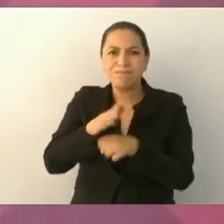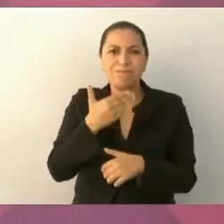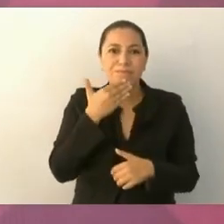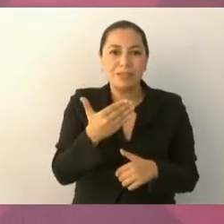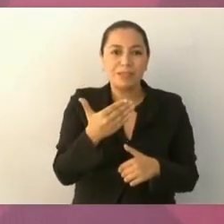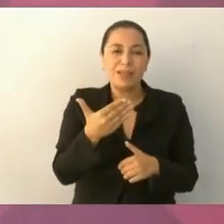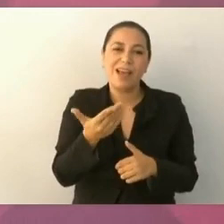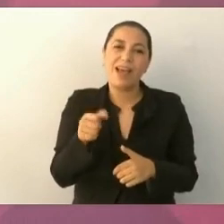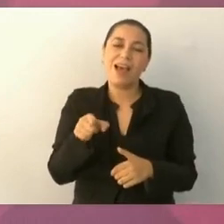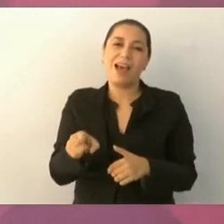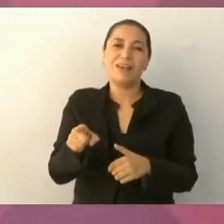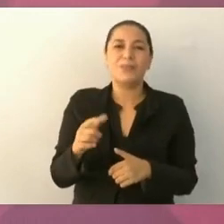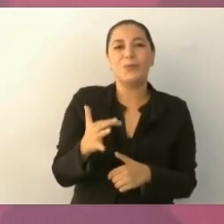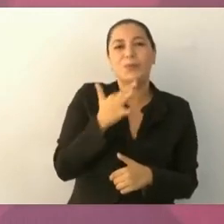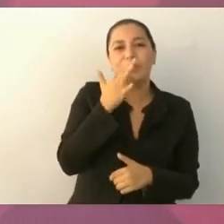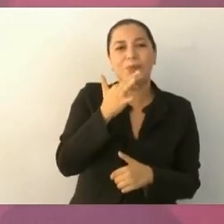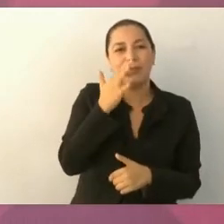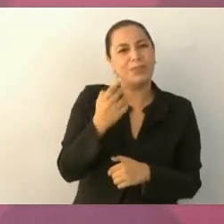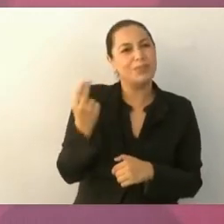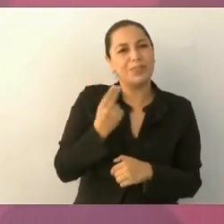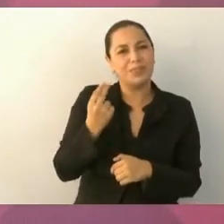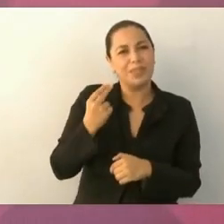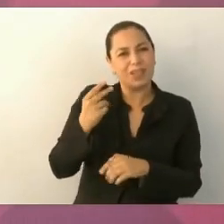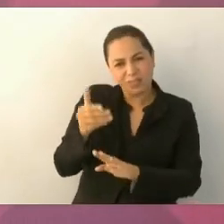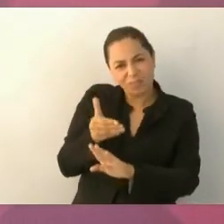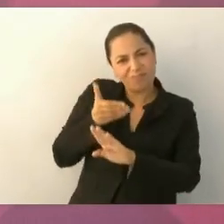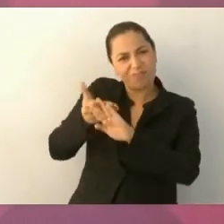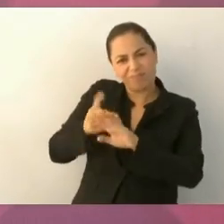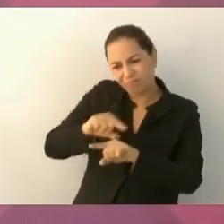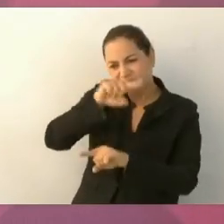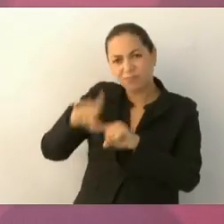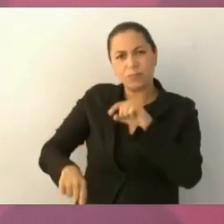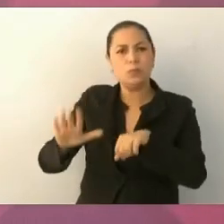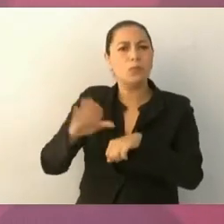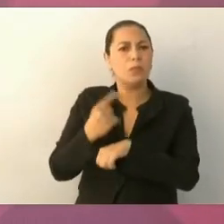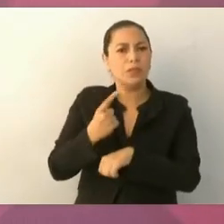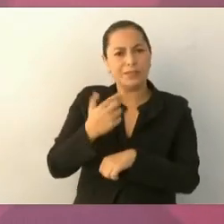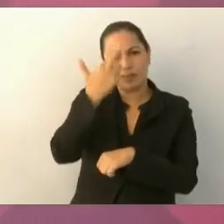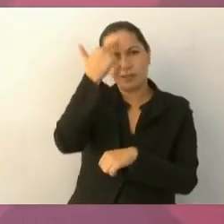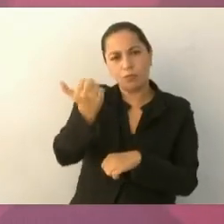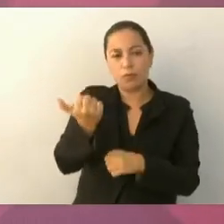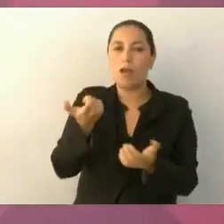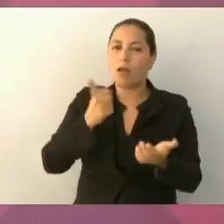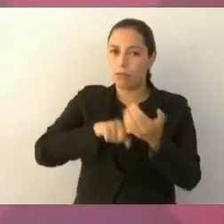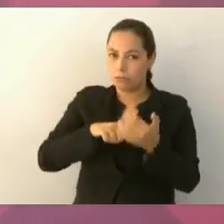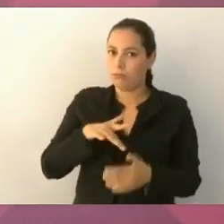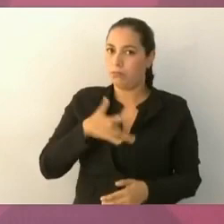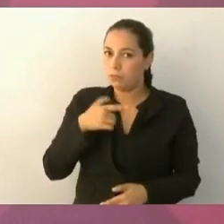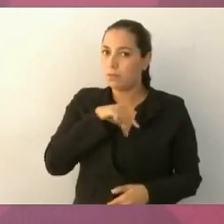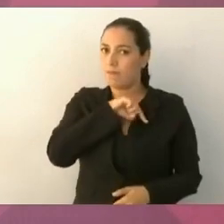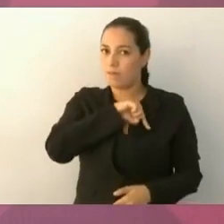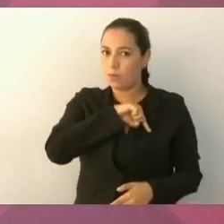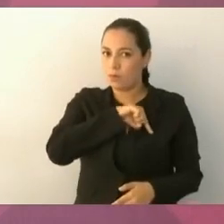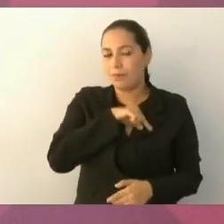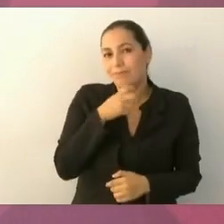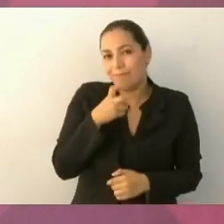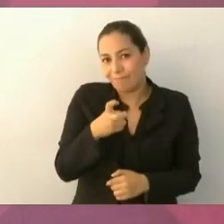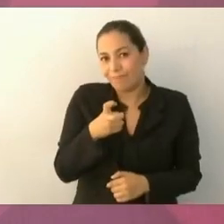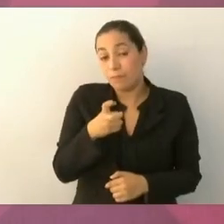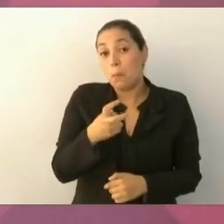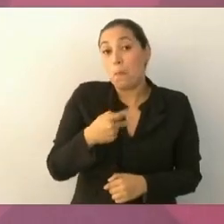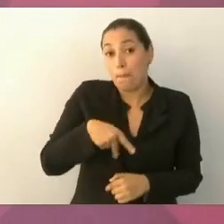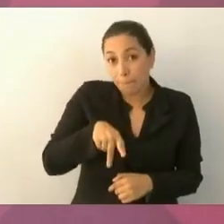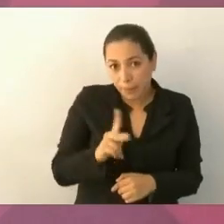hay que combatirla no solo por razones de índole moral, que ya es bastante,